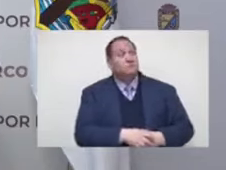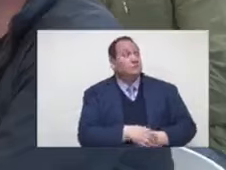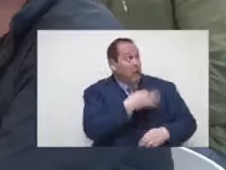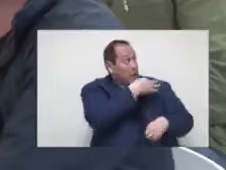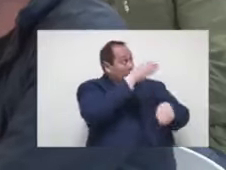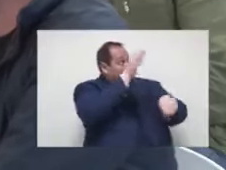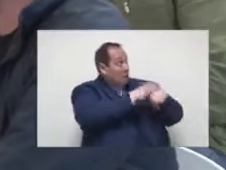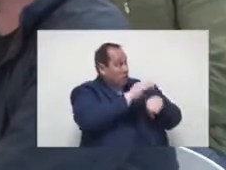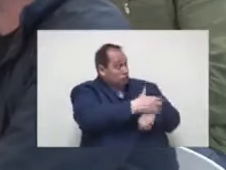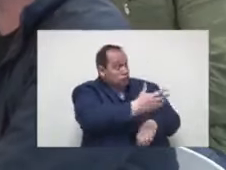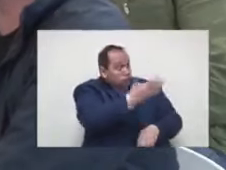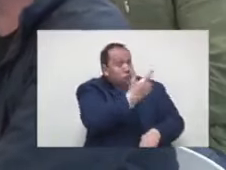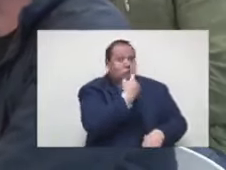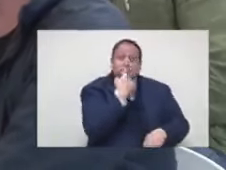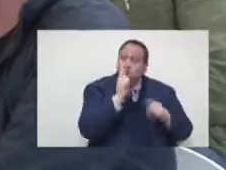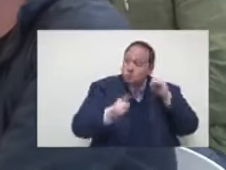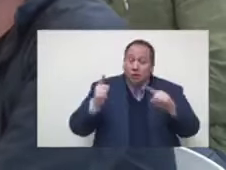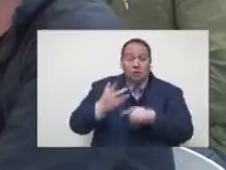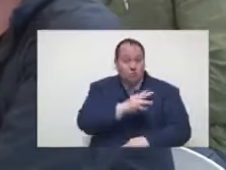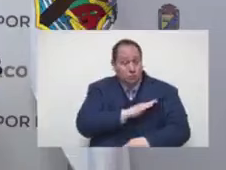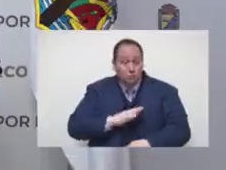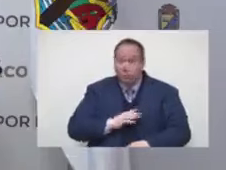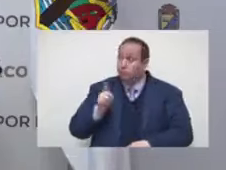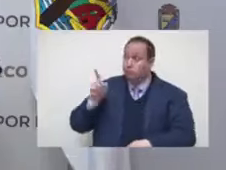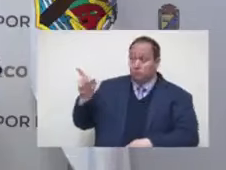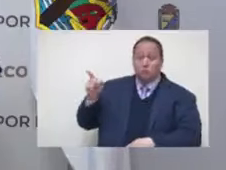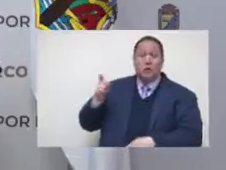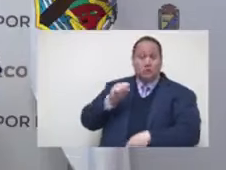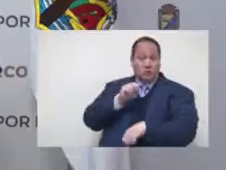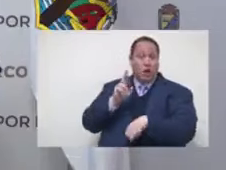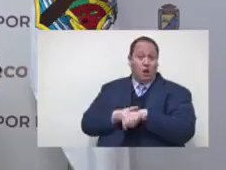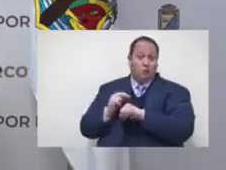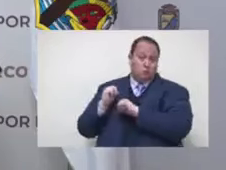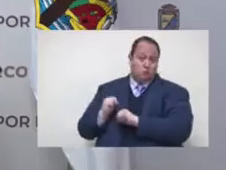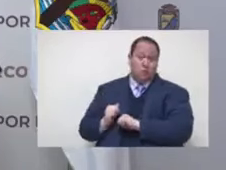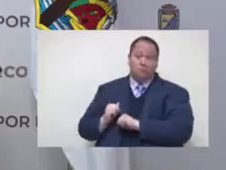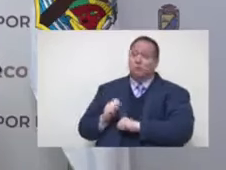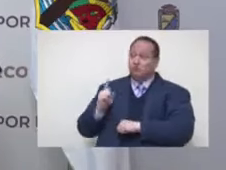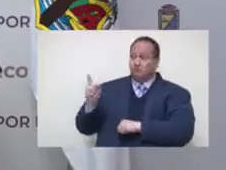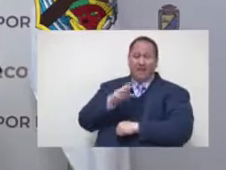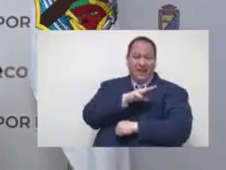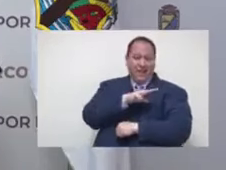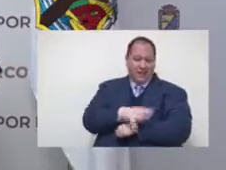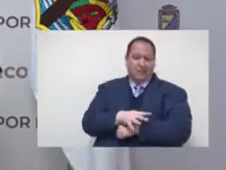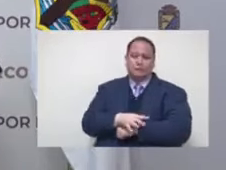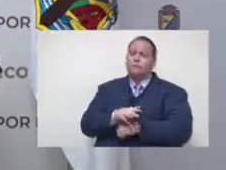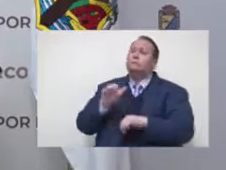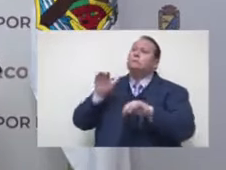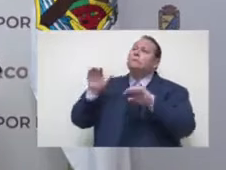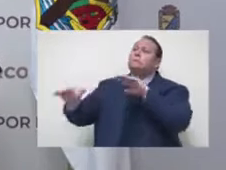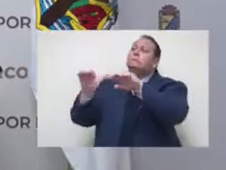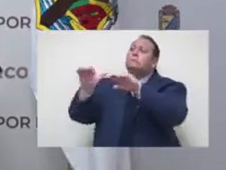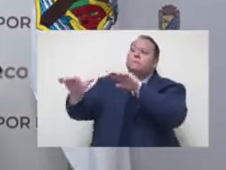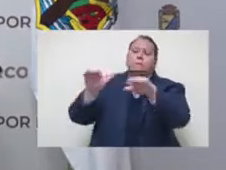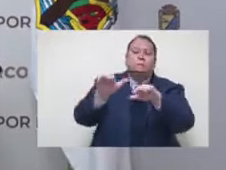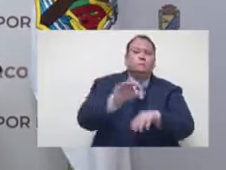llamado enérgico para los propios municipios? El general, el secretario, está haciendo justamente esa gestión con los